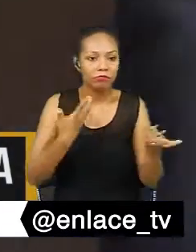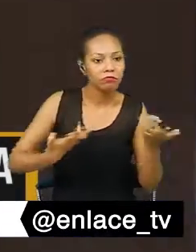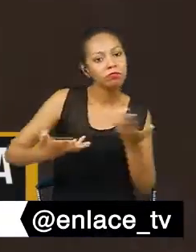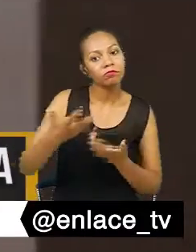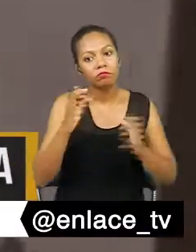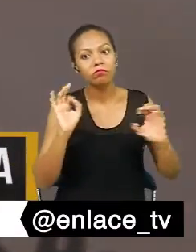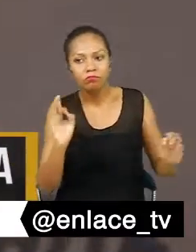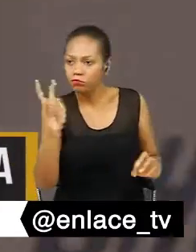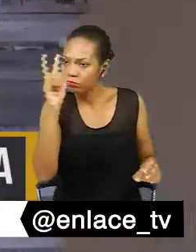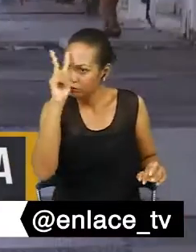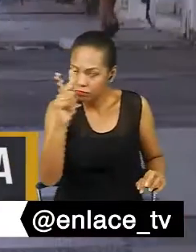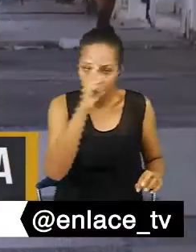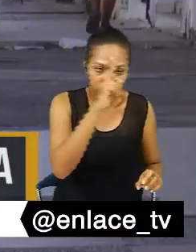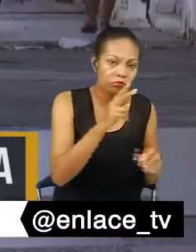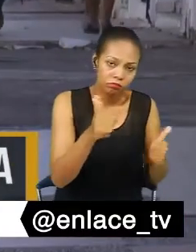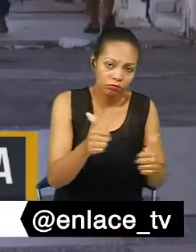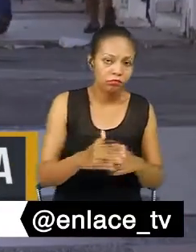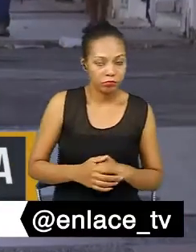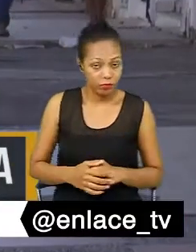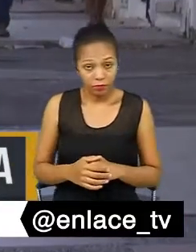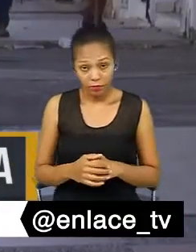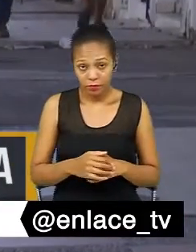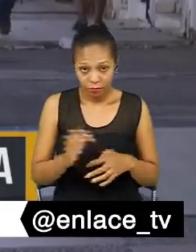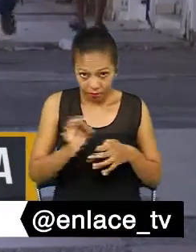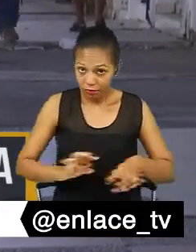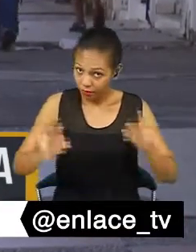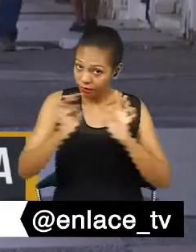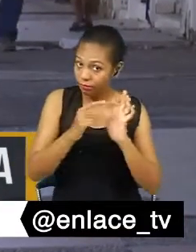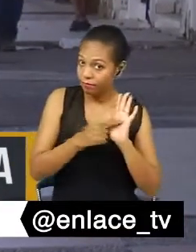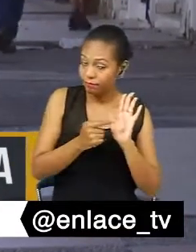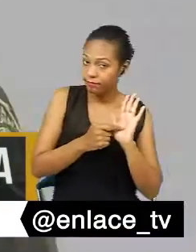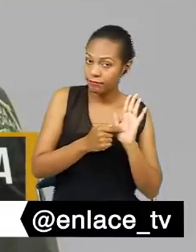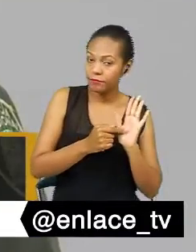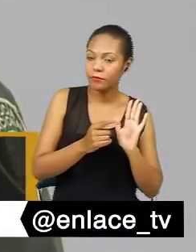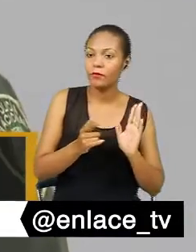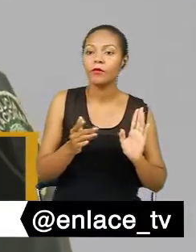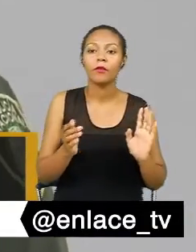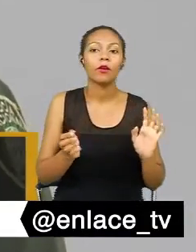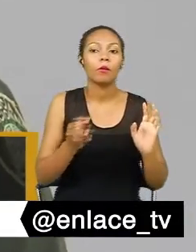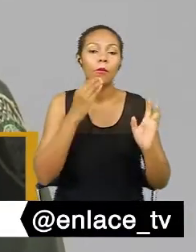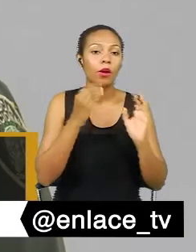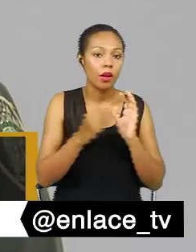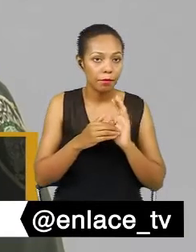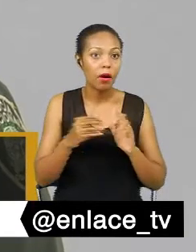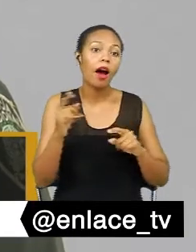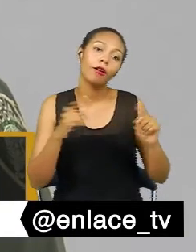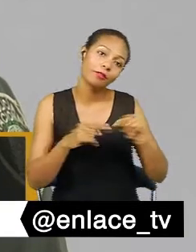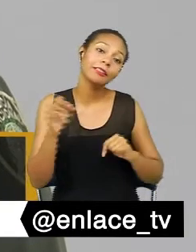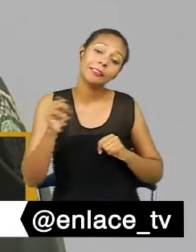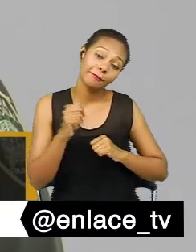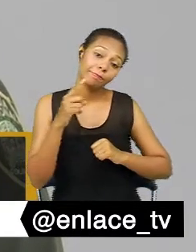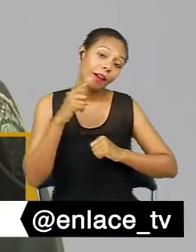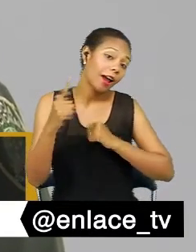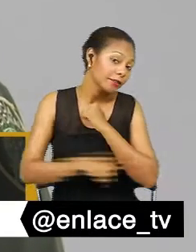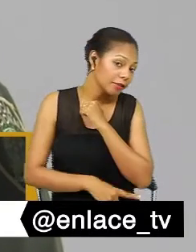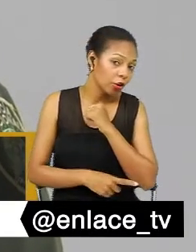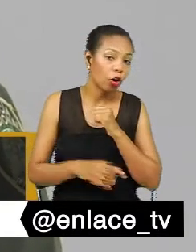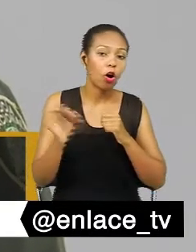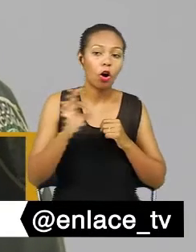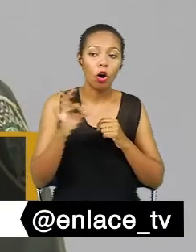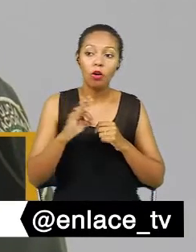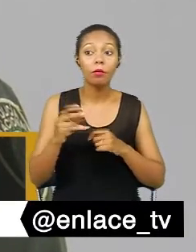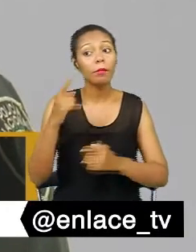Estas medidas correctivas que contempla el código tenemos de tipo pecuniario, como multas, y tenemos medidas prohibitivas y medidas de no